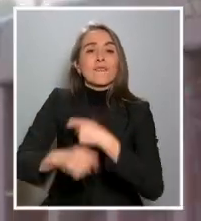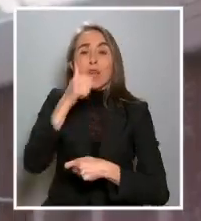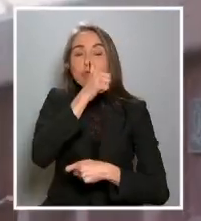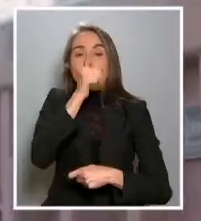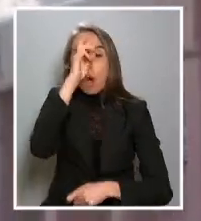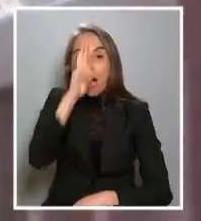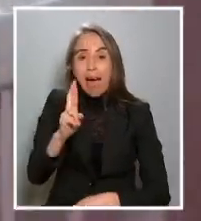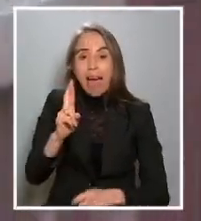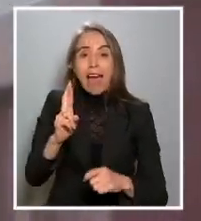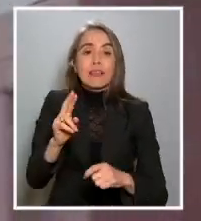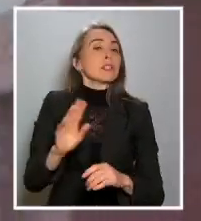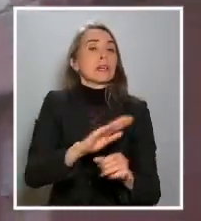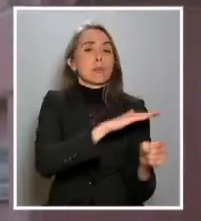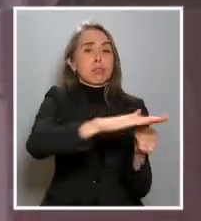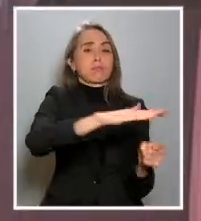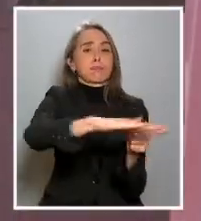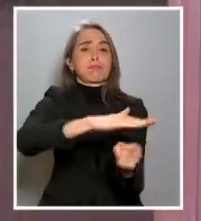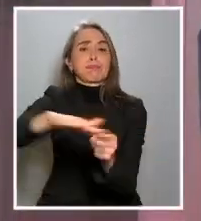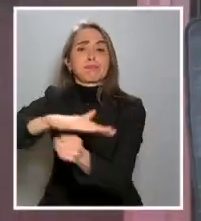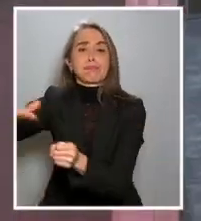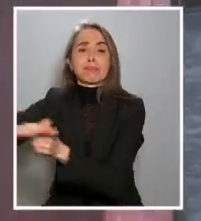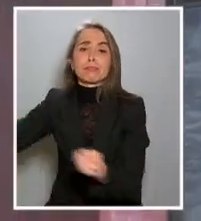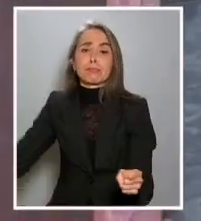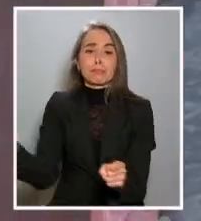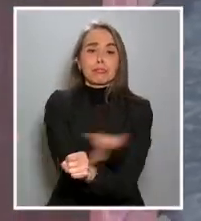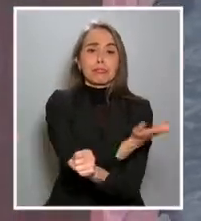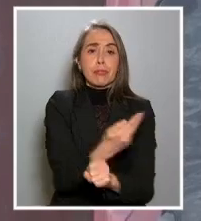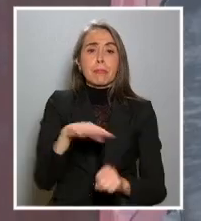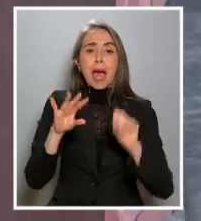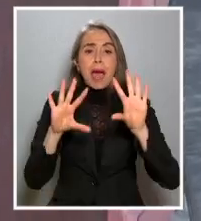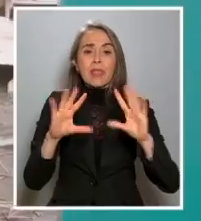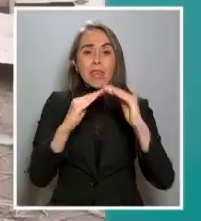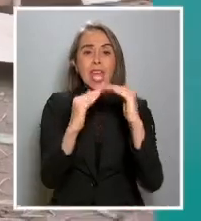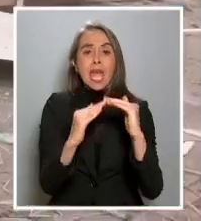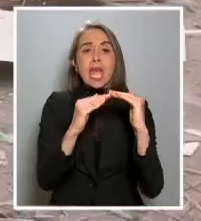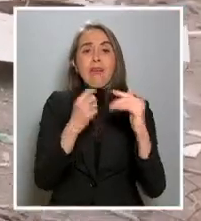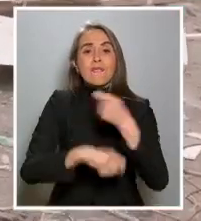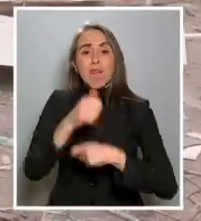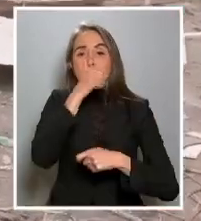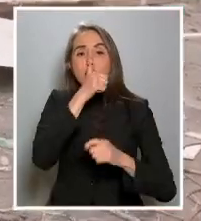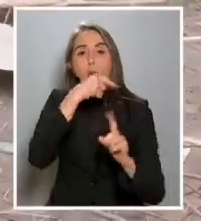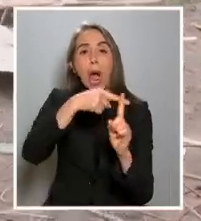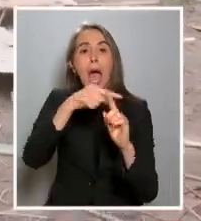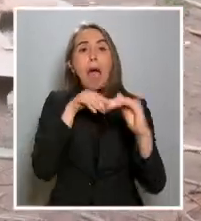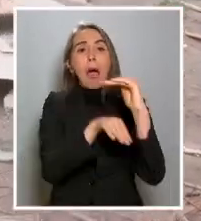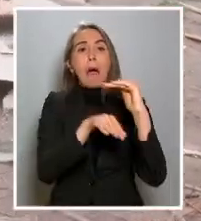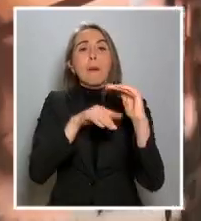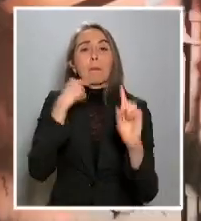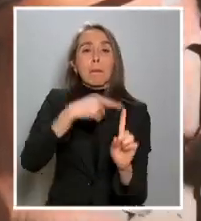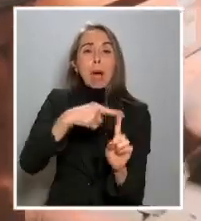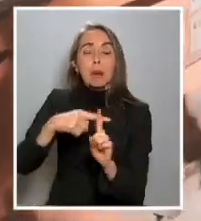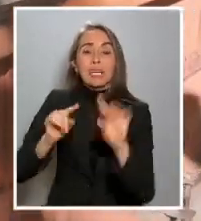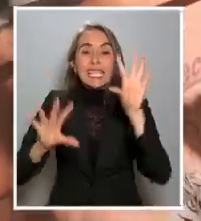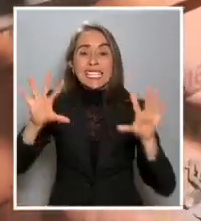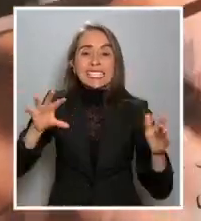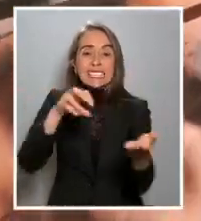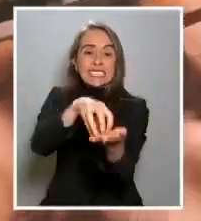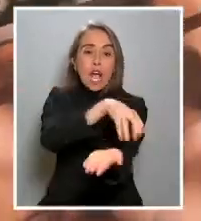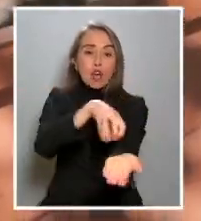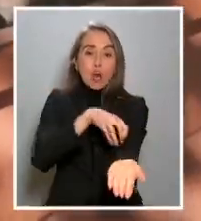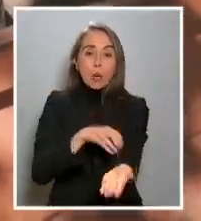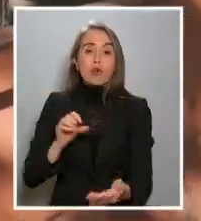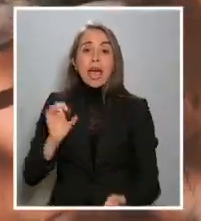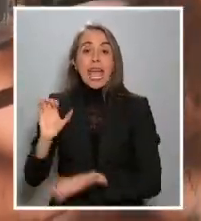Desde entonces ya han sido demolidos más de una decena de narcomausoleos en 15 comunas. Y es que donde el Estado se